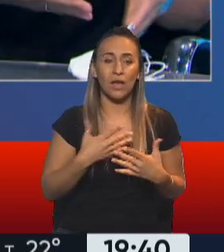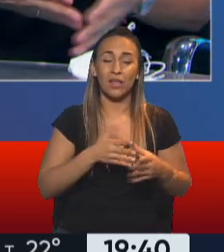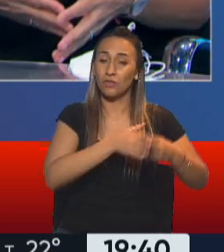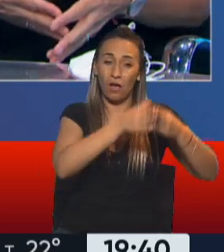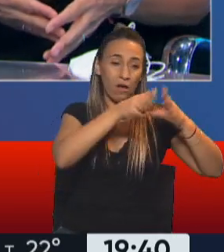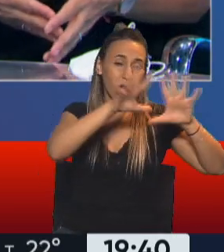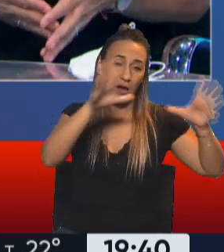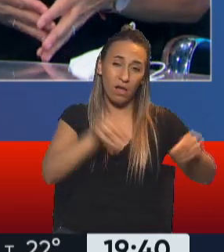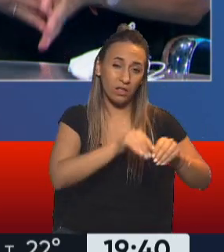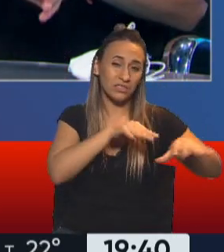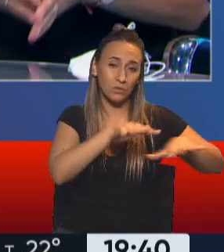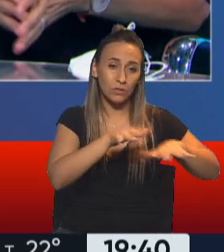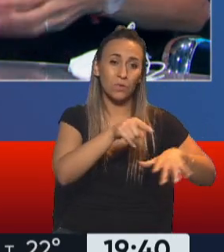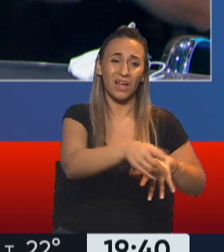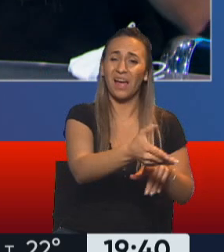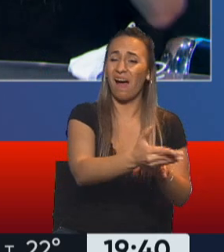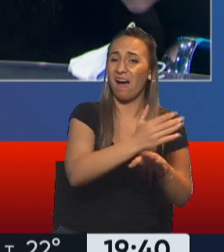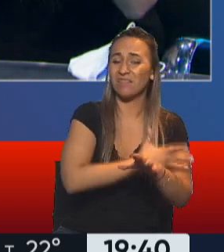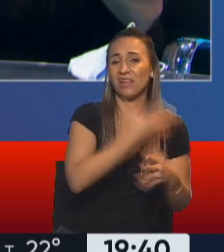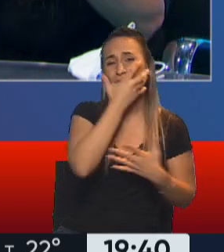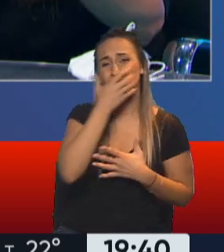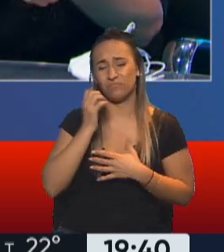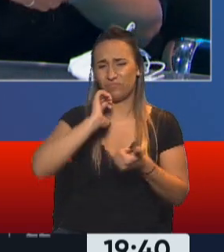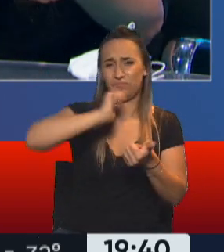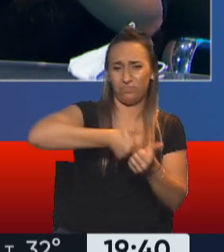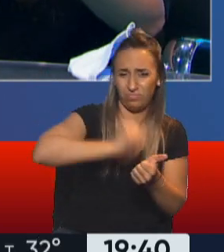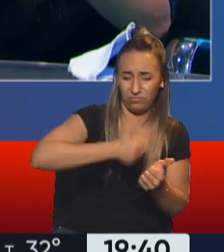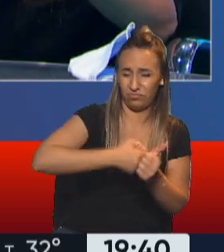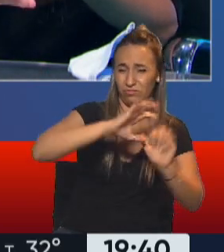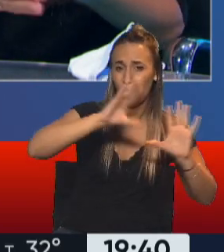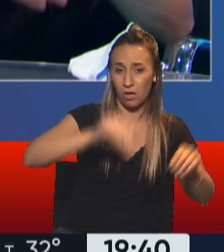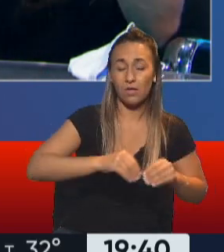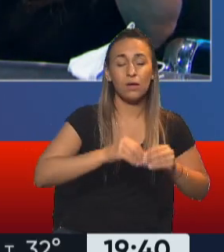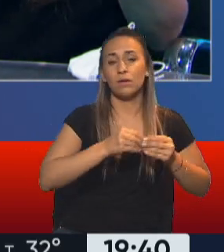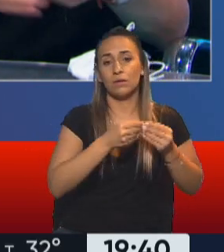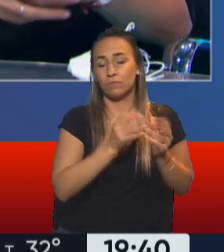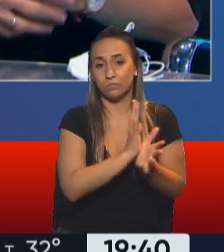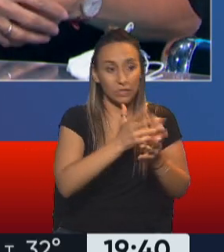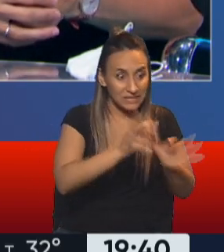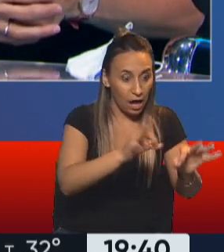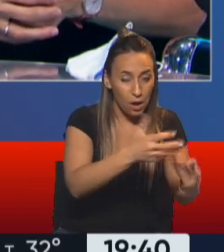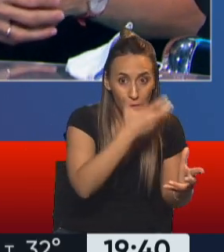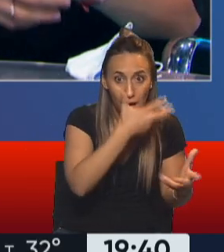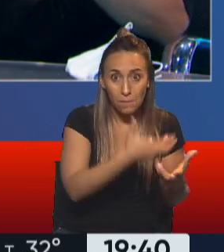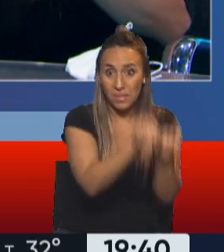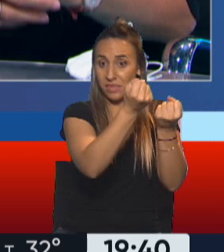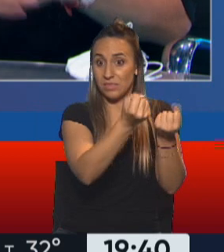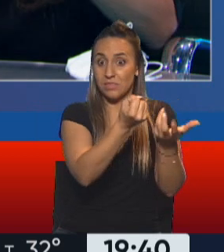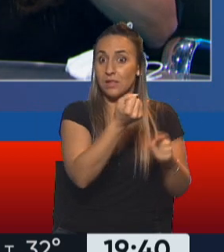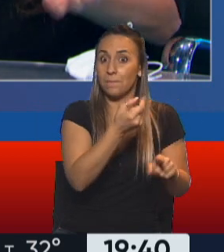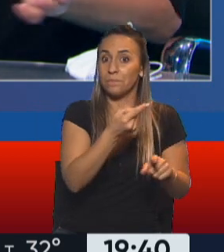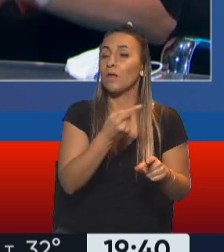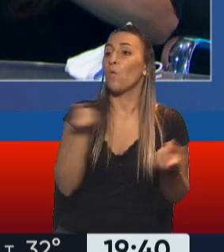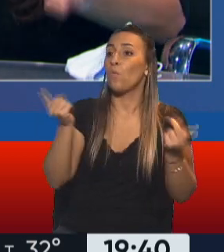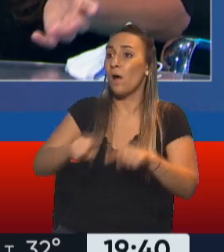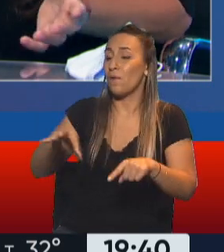atravesado la situación de trata y de explotación, que una vez que les cuesta mucho volver a poder